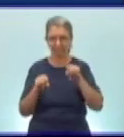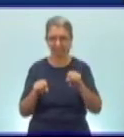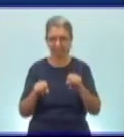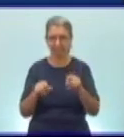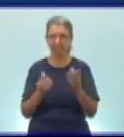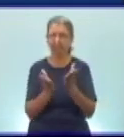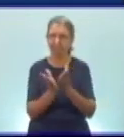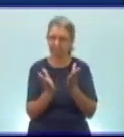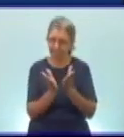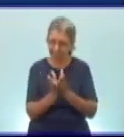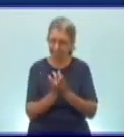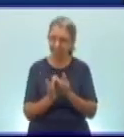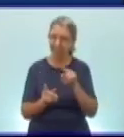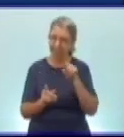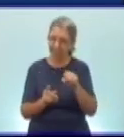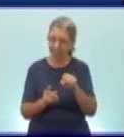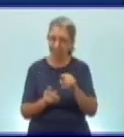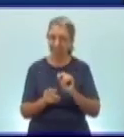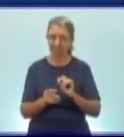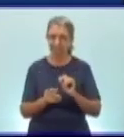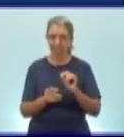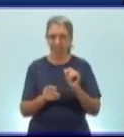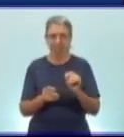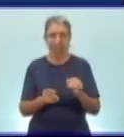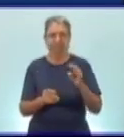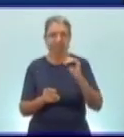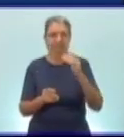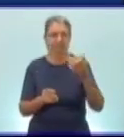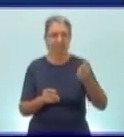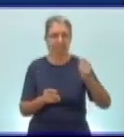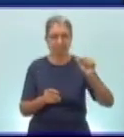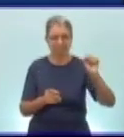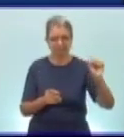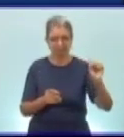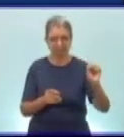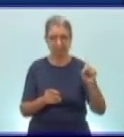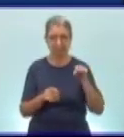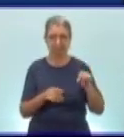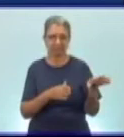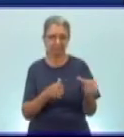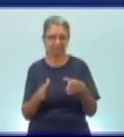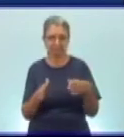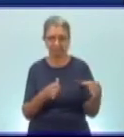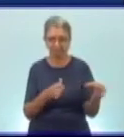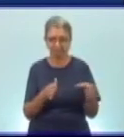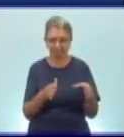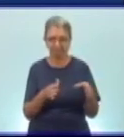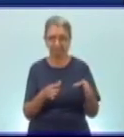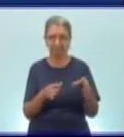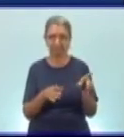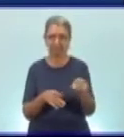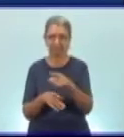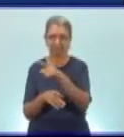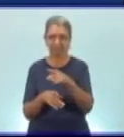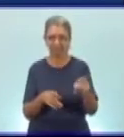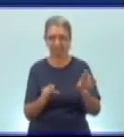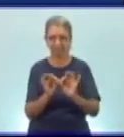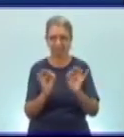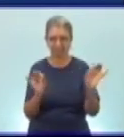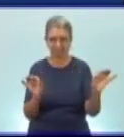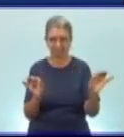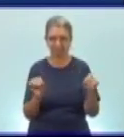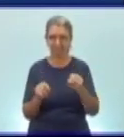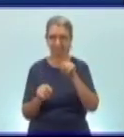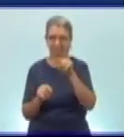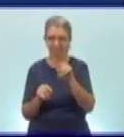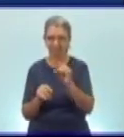el análisis energético del MAS, cuando es sacado de la posición de equilibrio, por supuesto, por la acción de una fuerza externa y está en